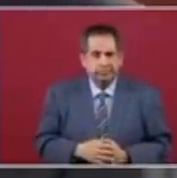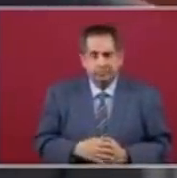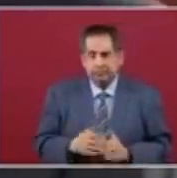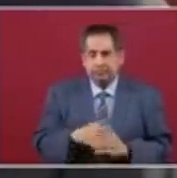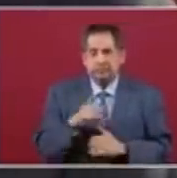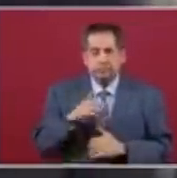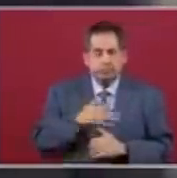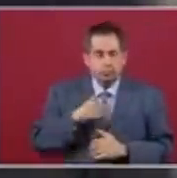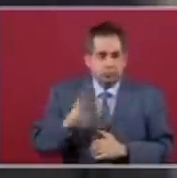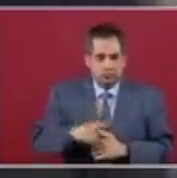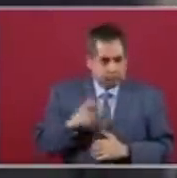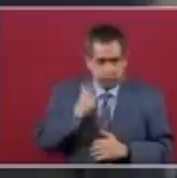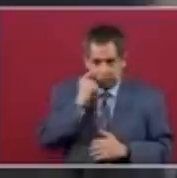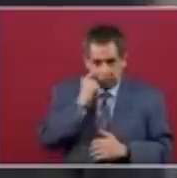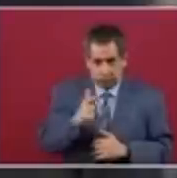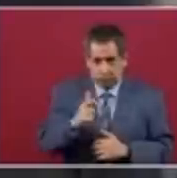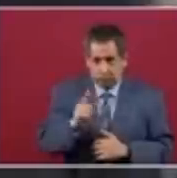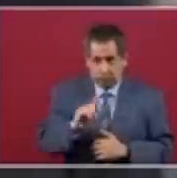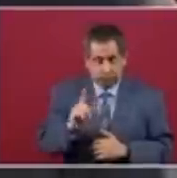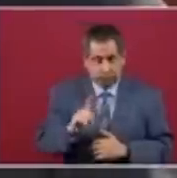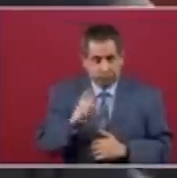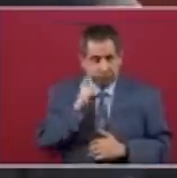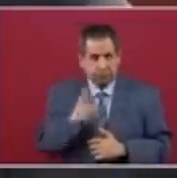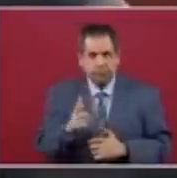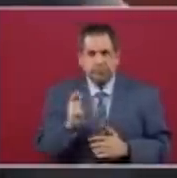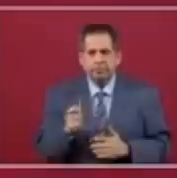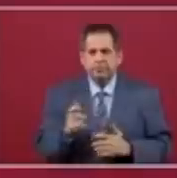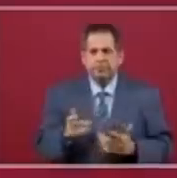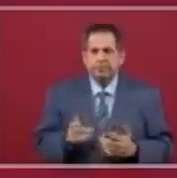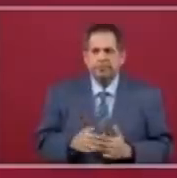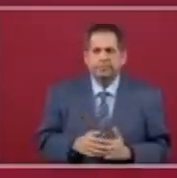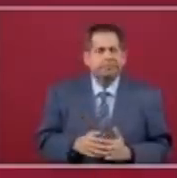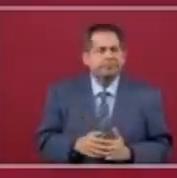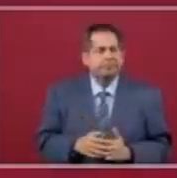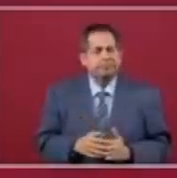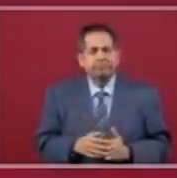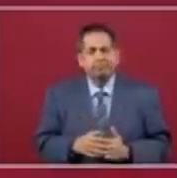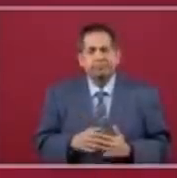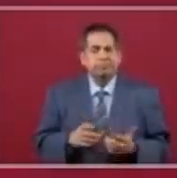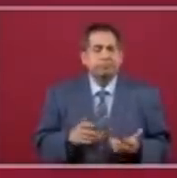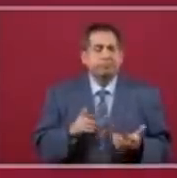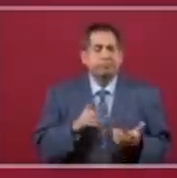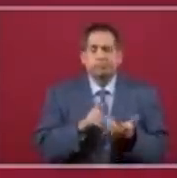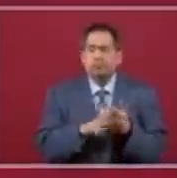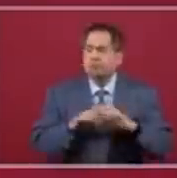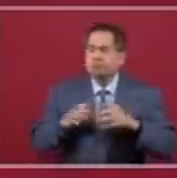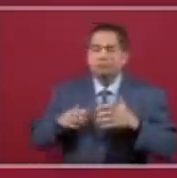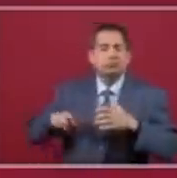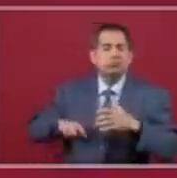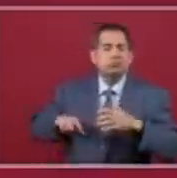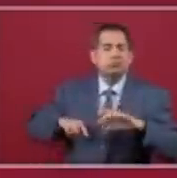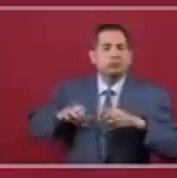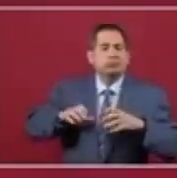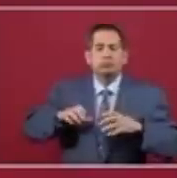no quiero de que al interior del gobierno